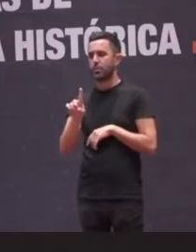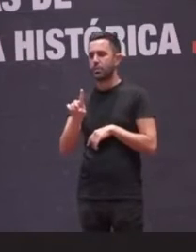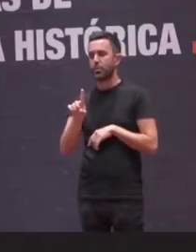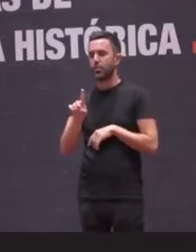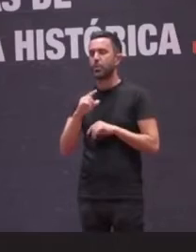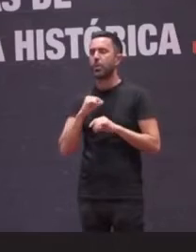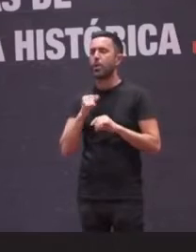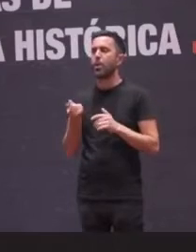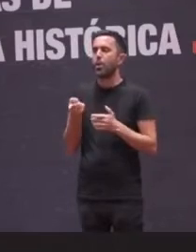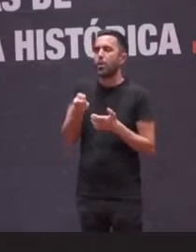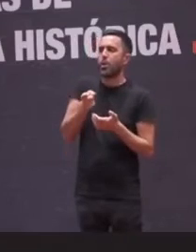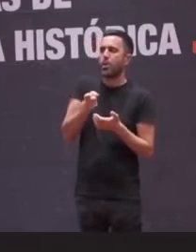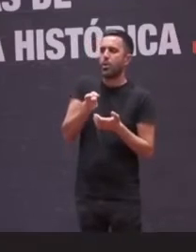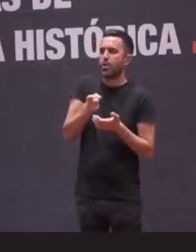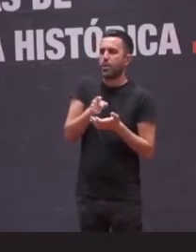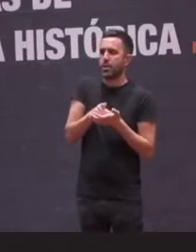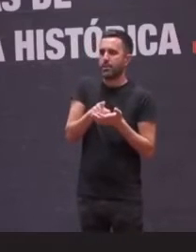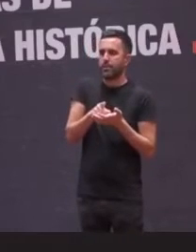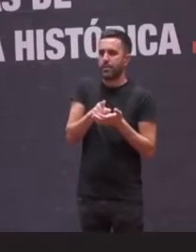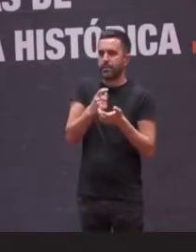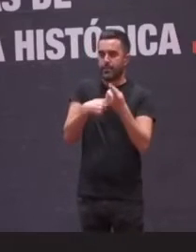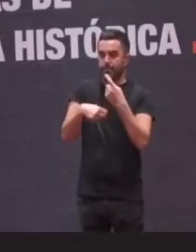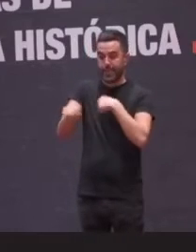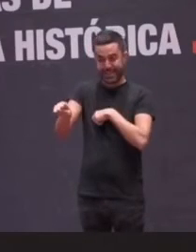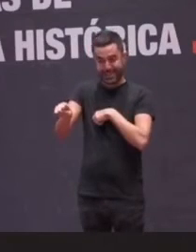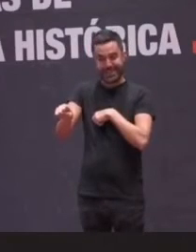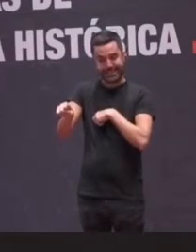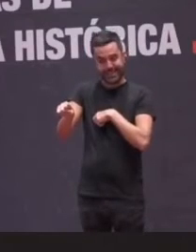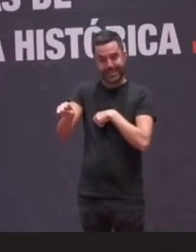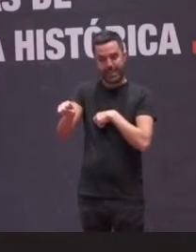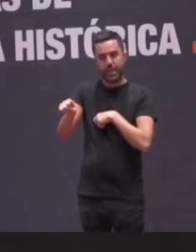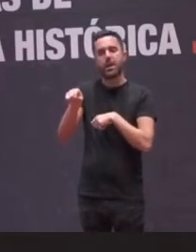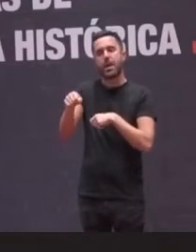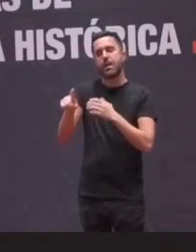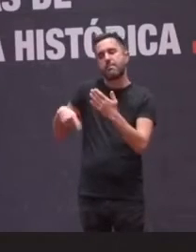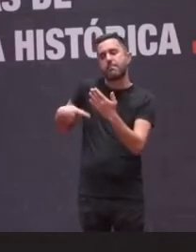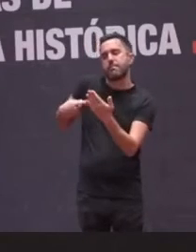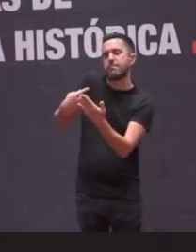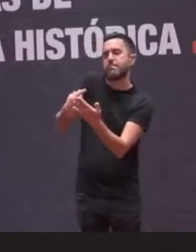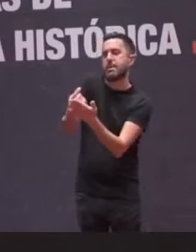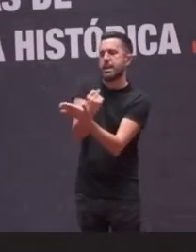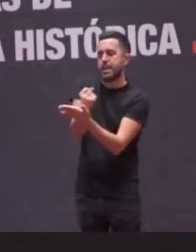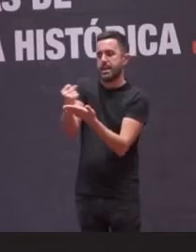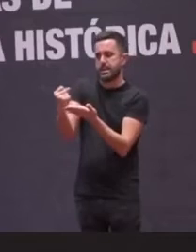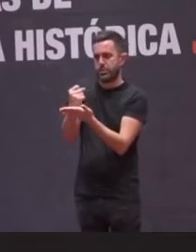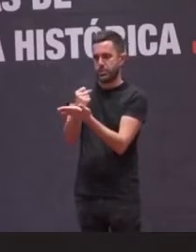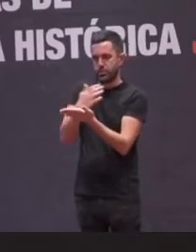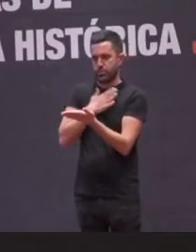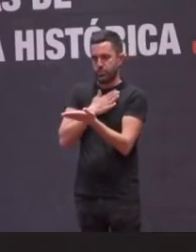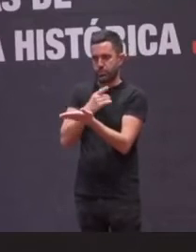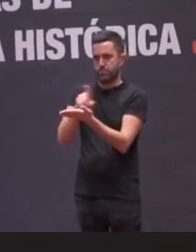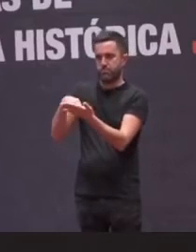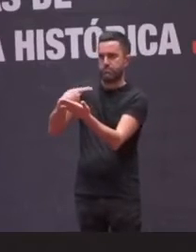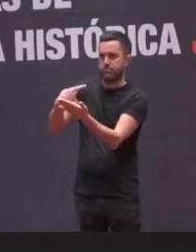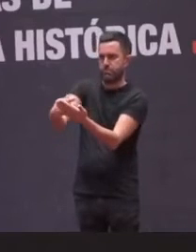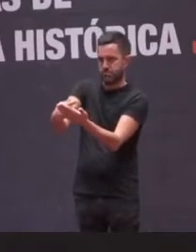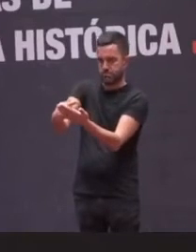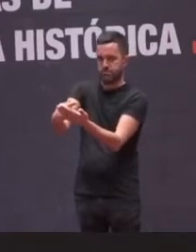venda do Pazo, e aí sí se inscribe no rexistro. A primeira venda non se inscribiu no rexistro, a segunda venda se inscribe no